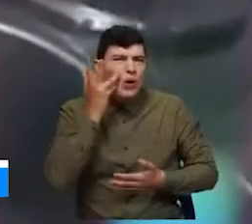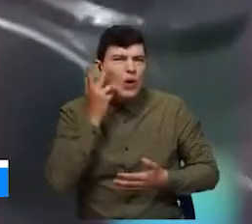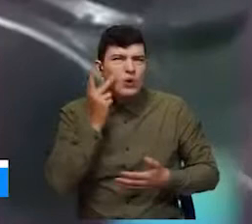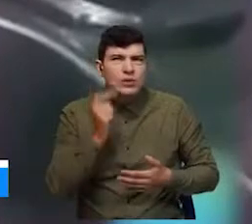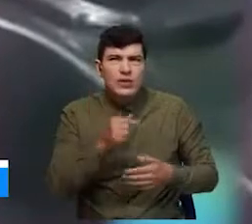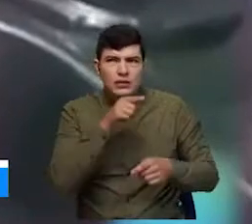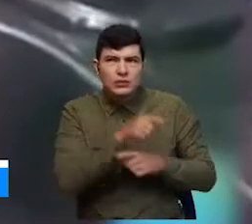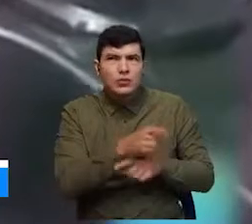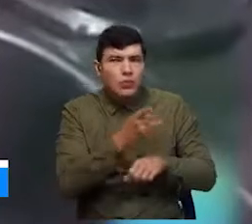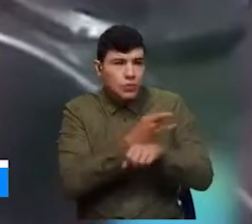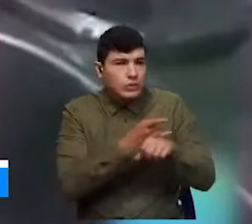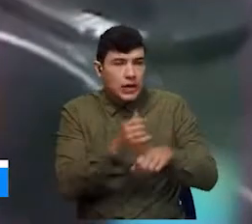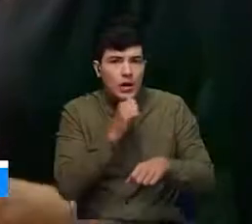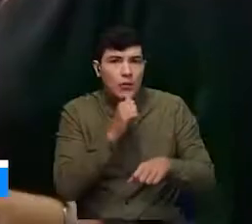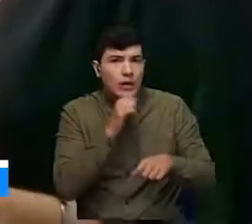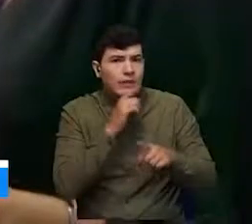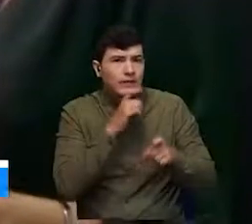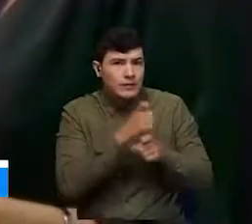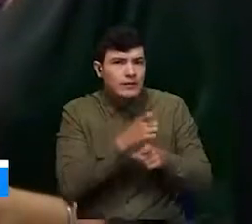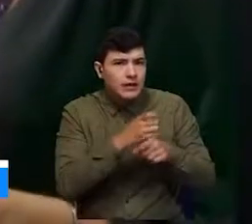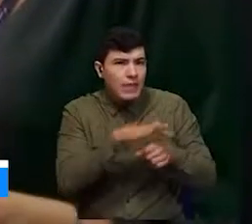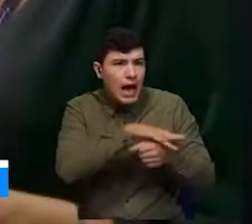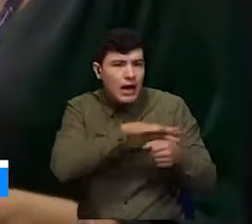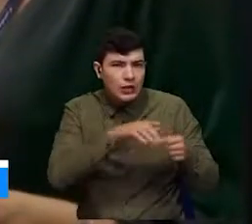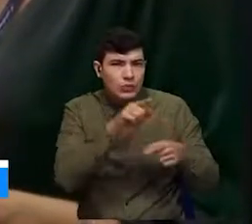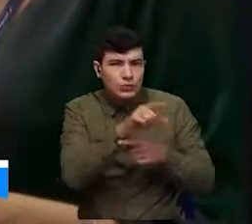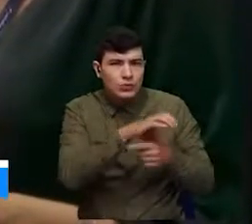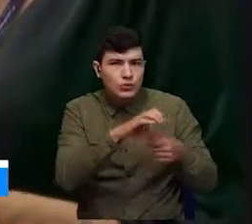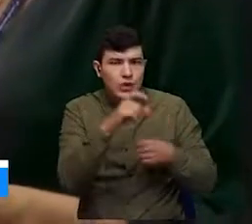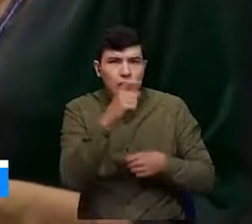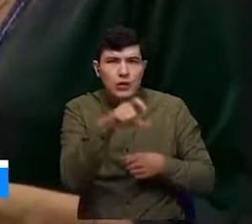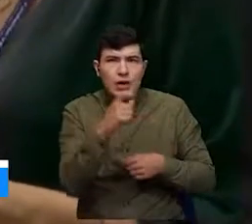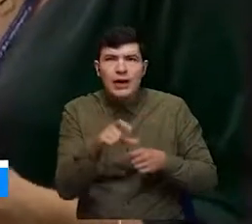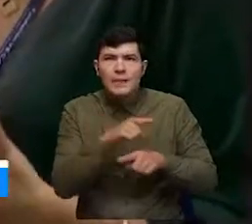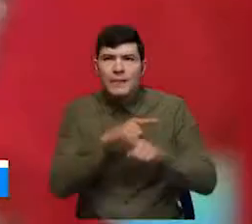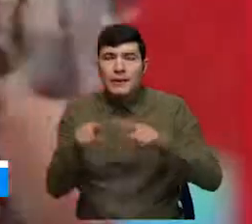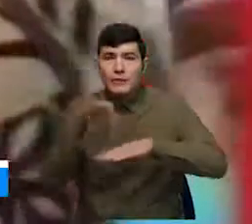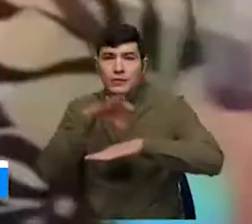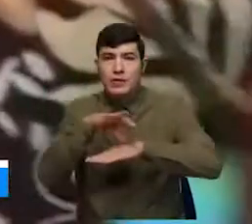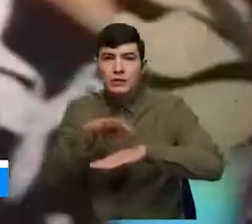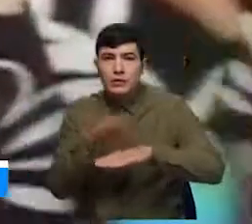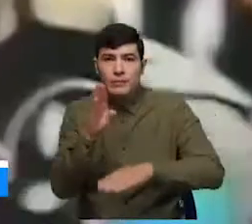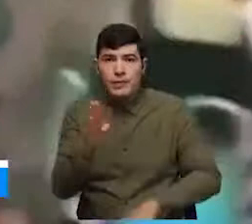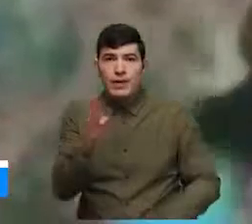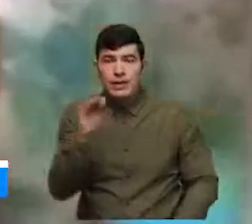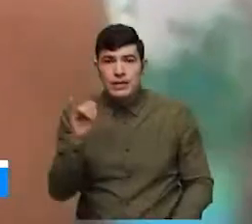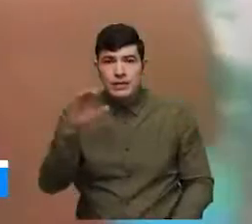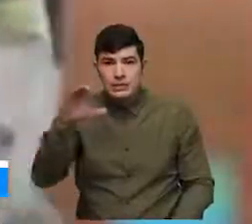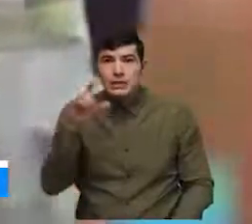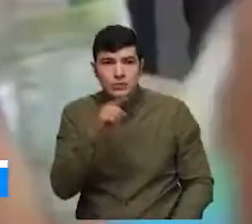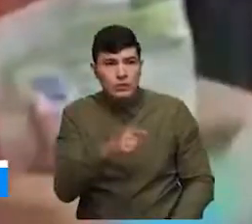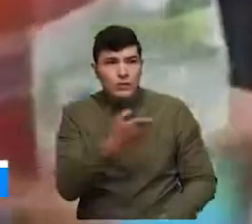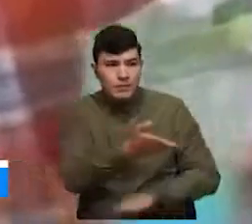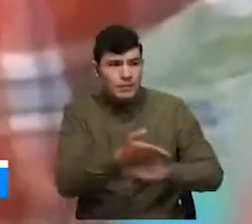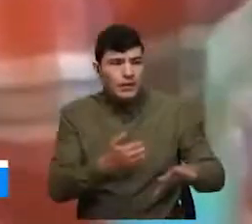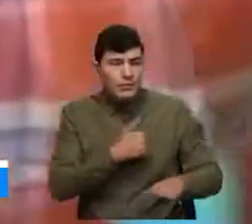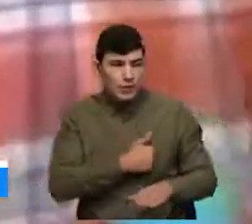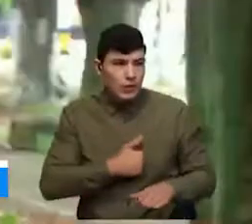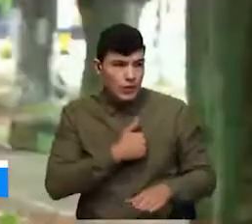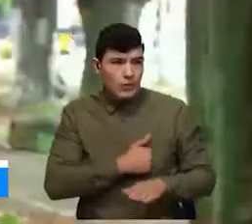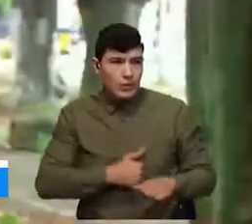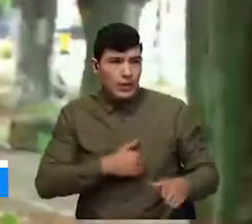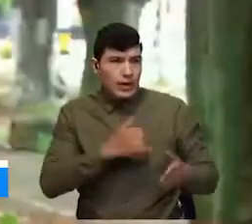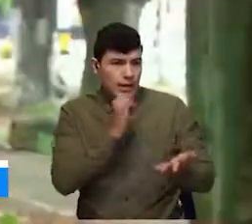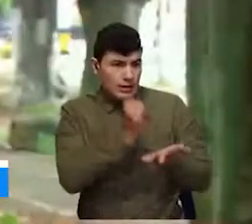sectores de la ciudad de cúcuta la fundación ve y se hace el llamado de líderes sociales para entablar acuerdos de pago mensuales